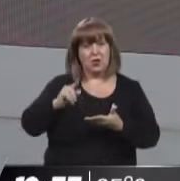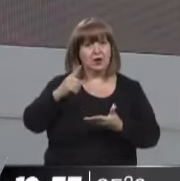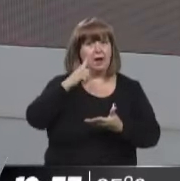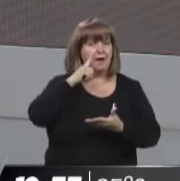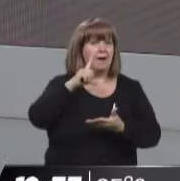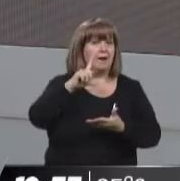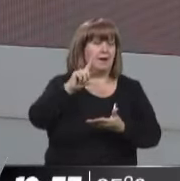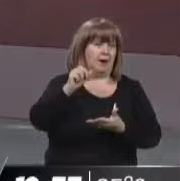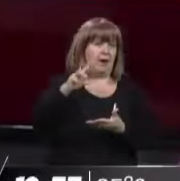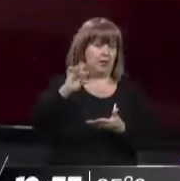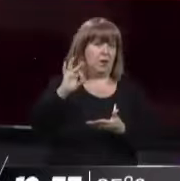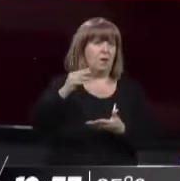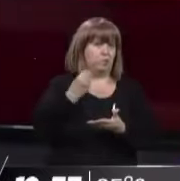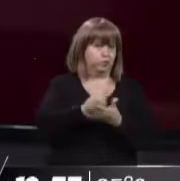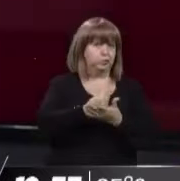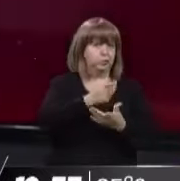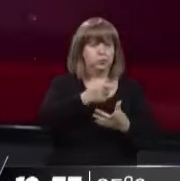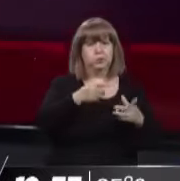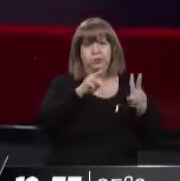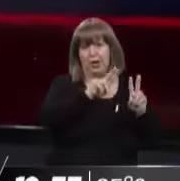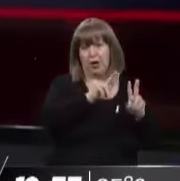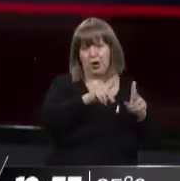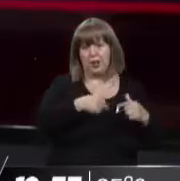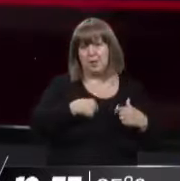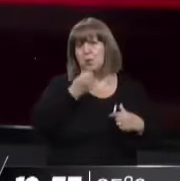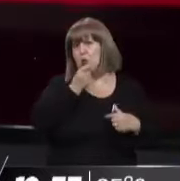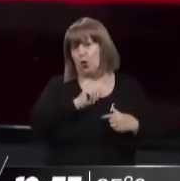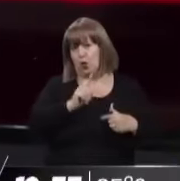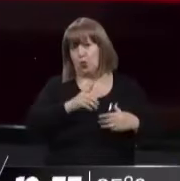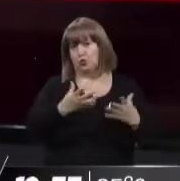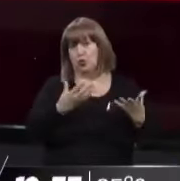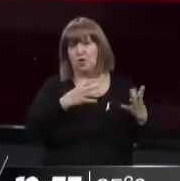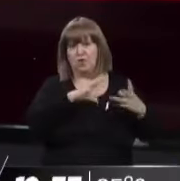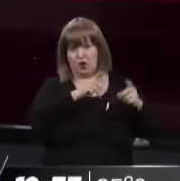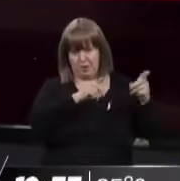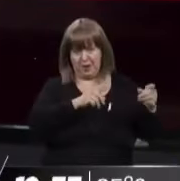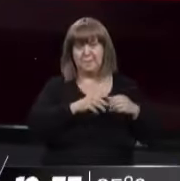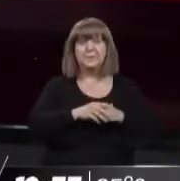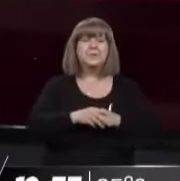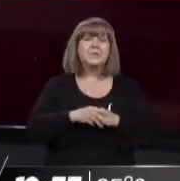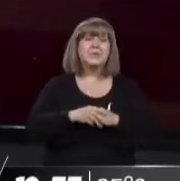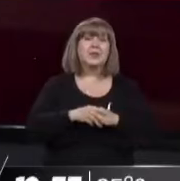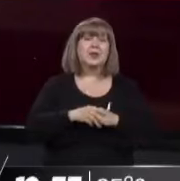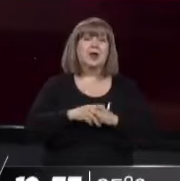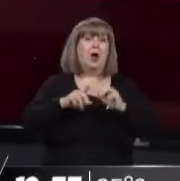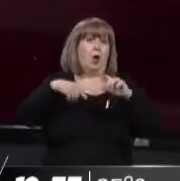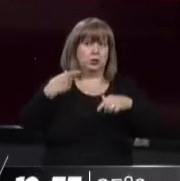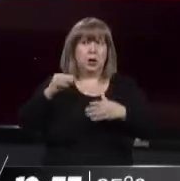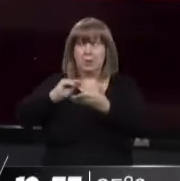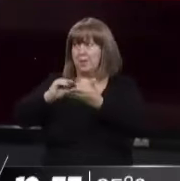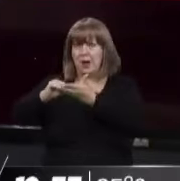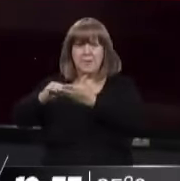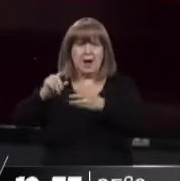del kirchnerismo y del peronismo local. Uh-huh. Evidentemente no cayó bien esta cuestión. Bien. Bueno, y no fue la única, hubo muchas